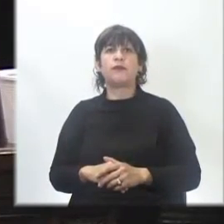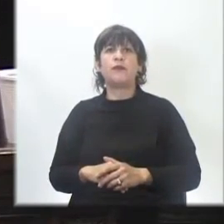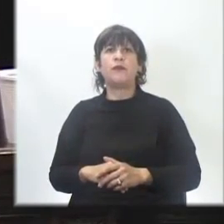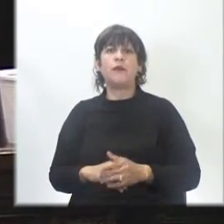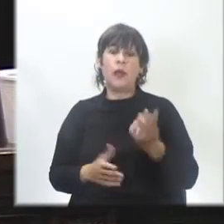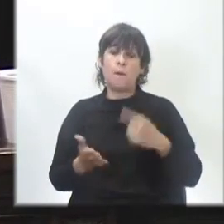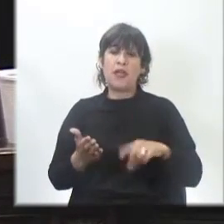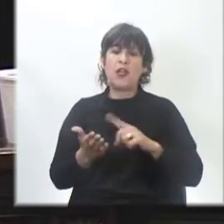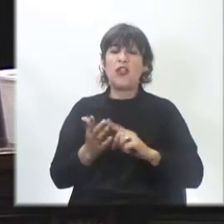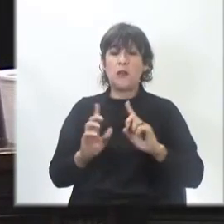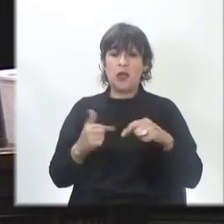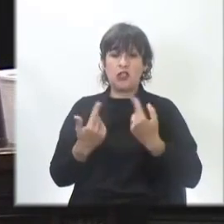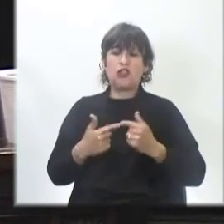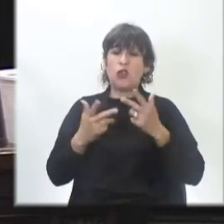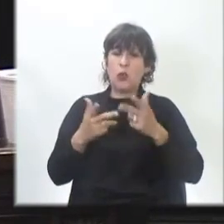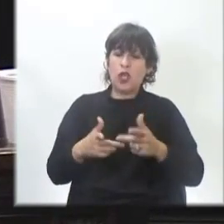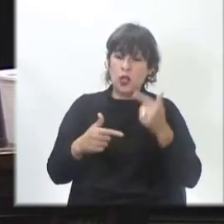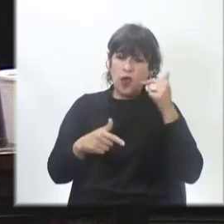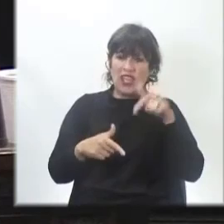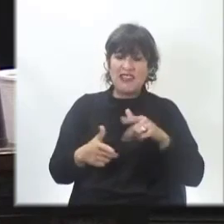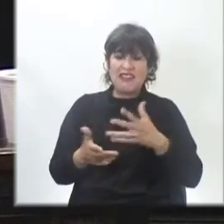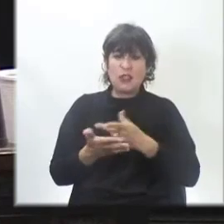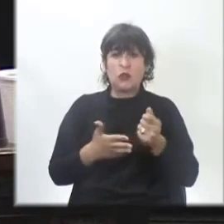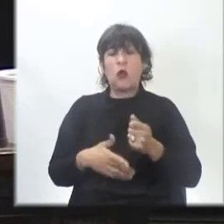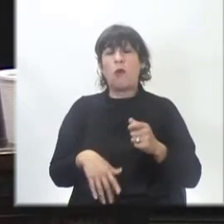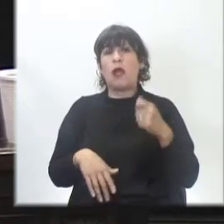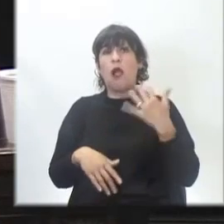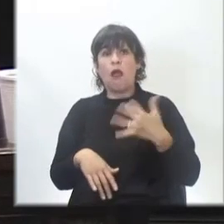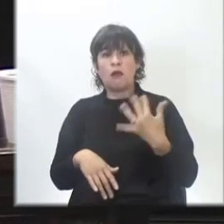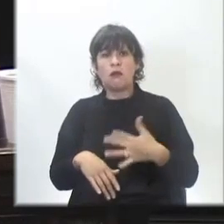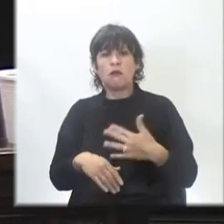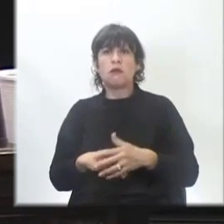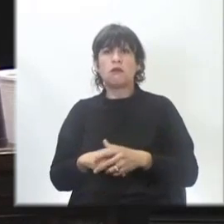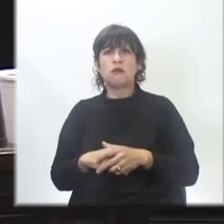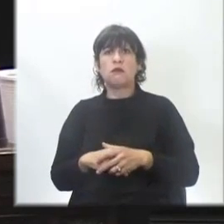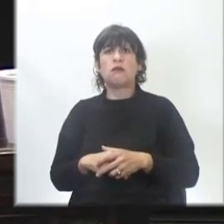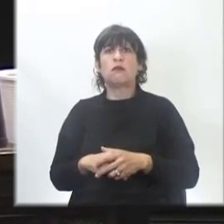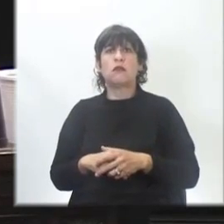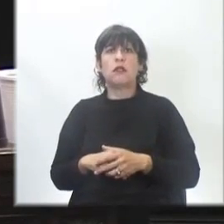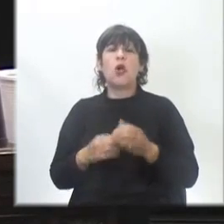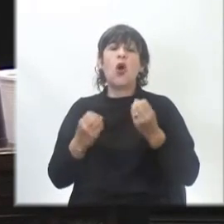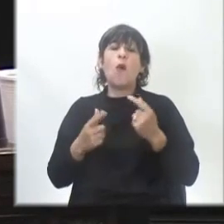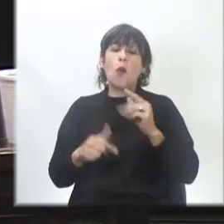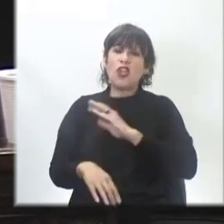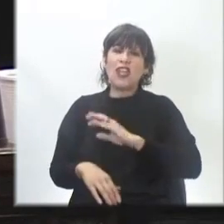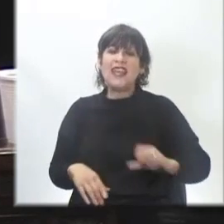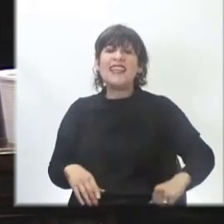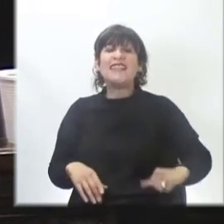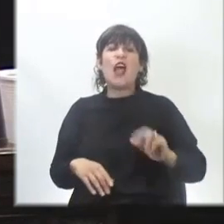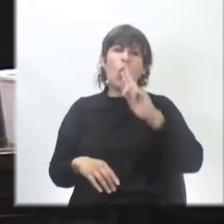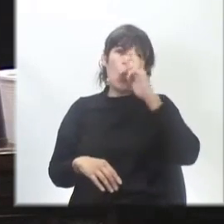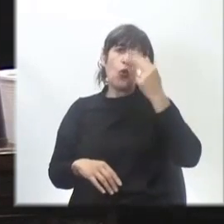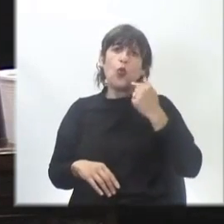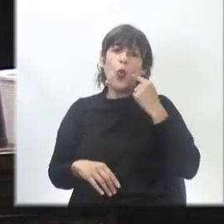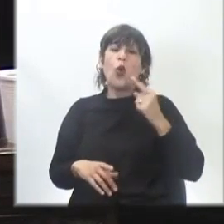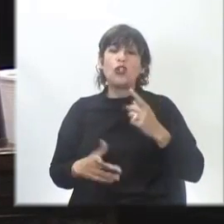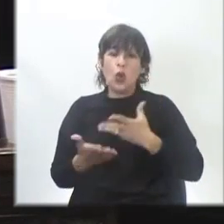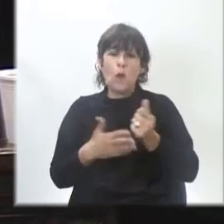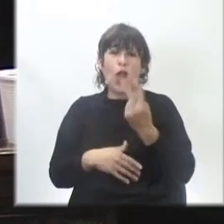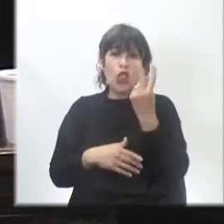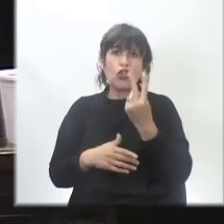Pero además nosotros hemos dicho que esta compra es una compra costosa, porque el Estado uruguayo compra 2